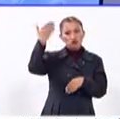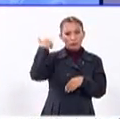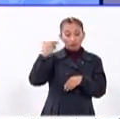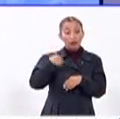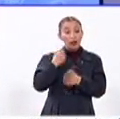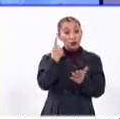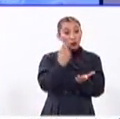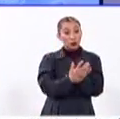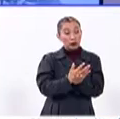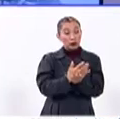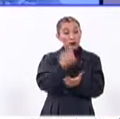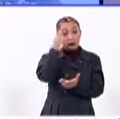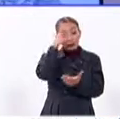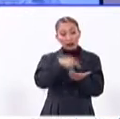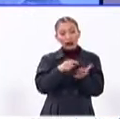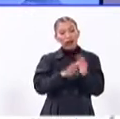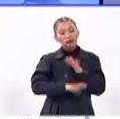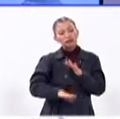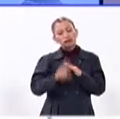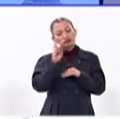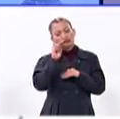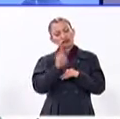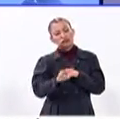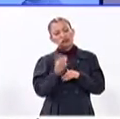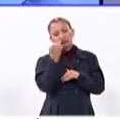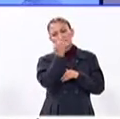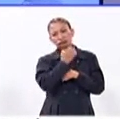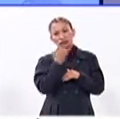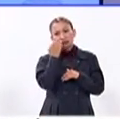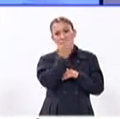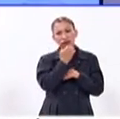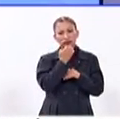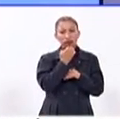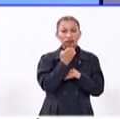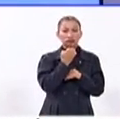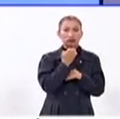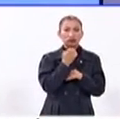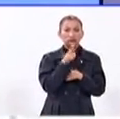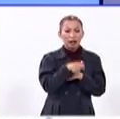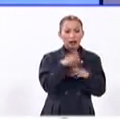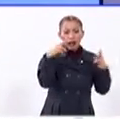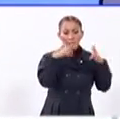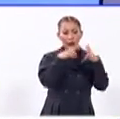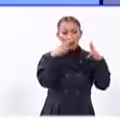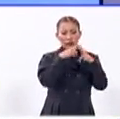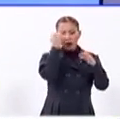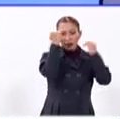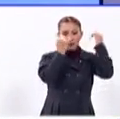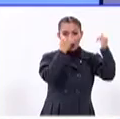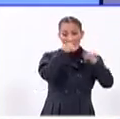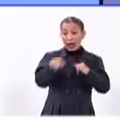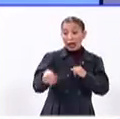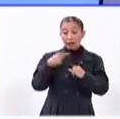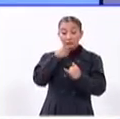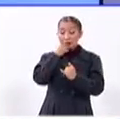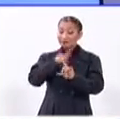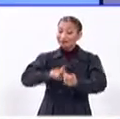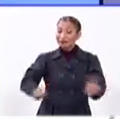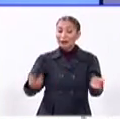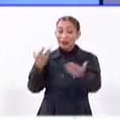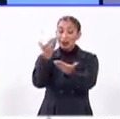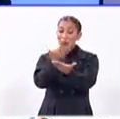entonces, únicamente basado en los diámetros de la religión. Precisamente él puso sobre la mesa una